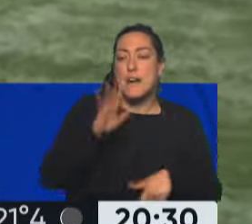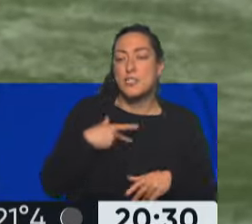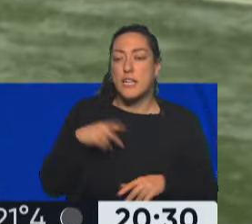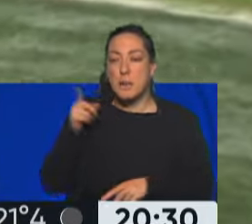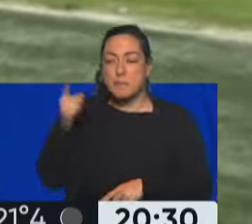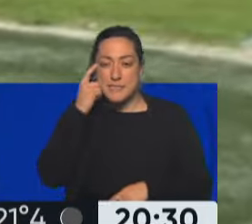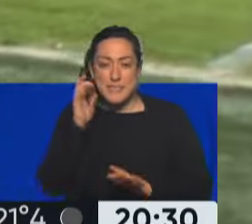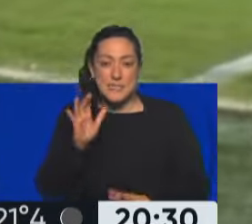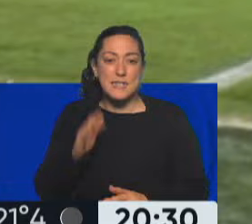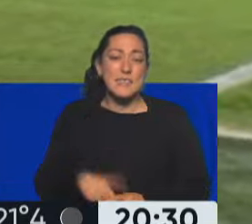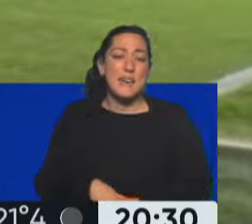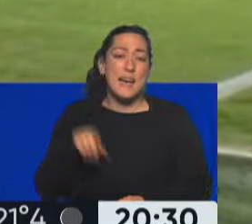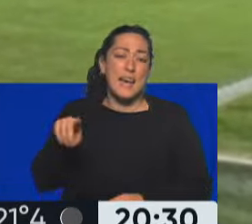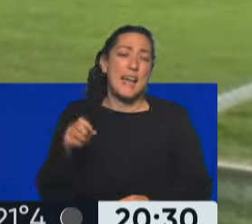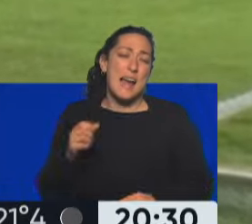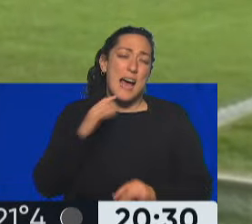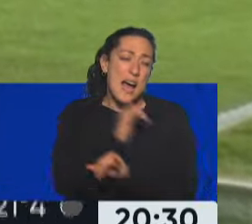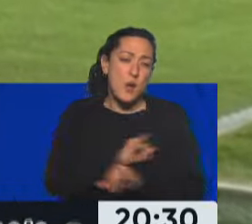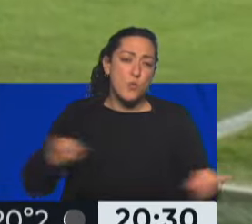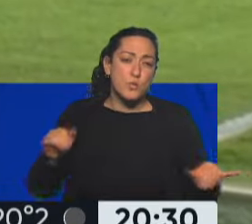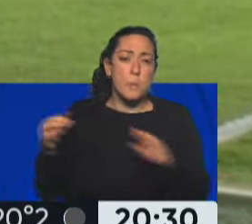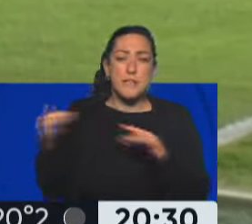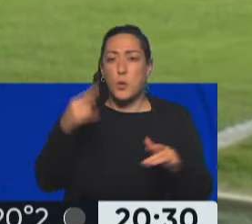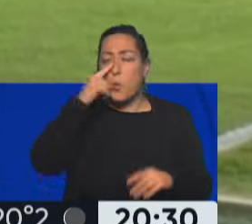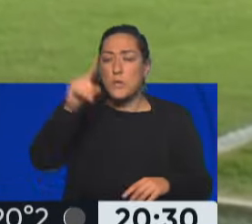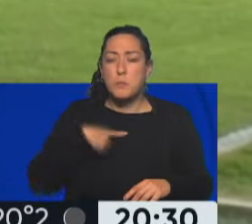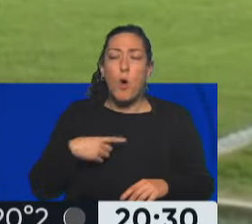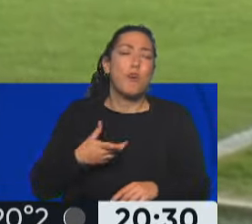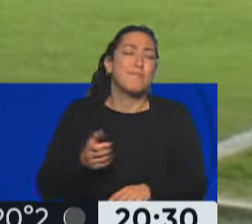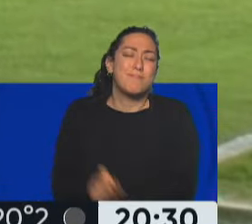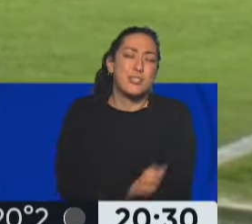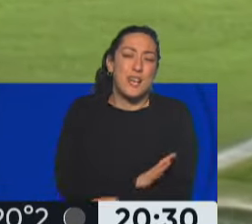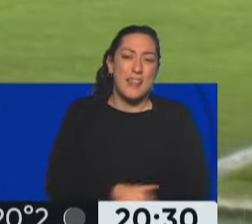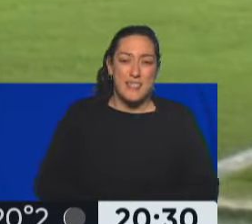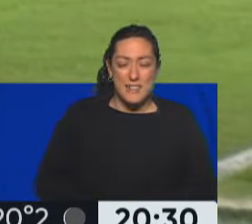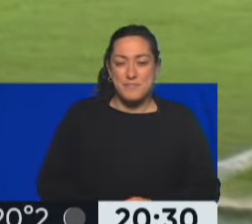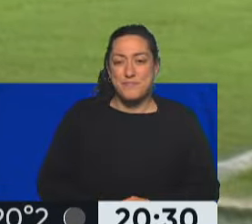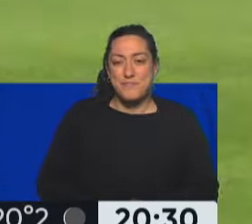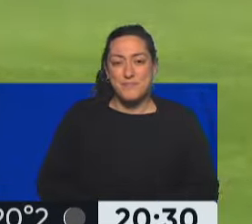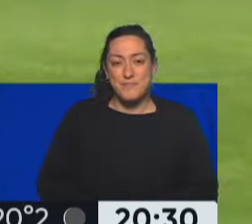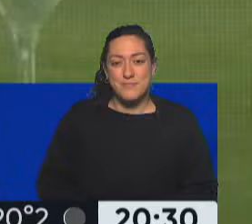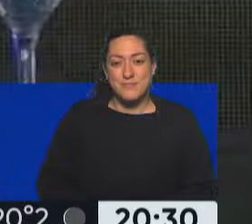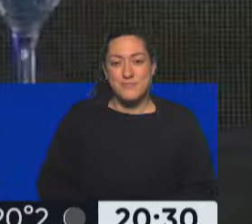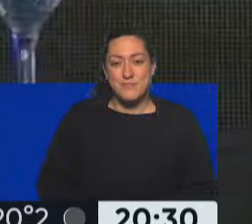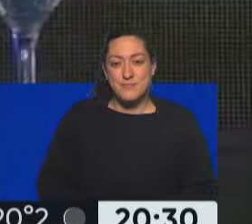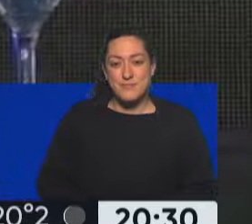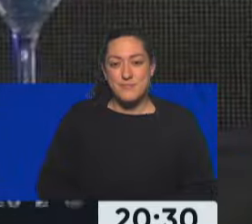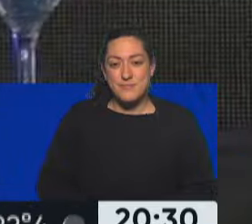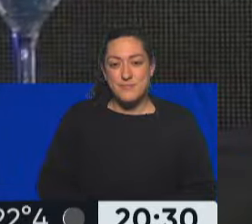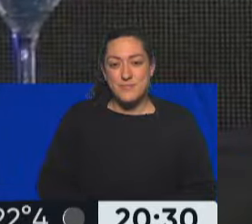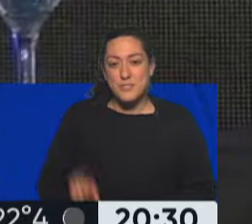el emocionante anuncio de que el viernes será su último partido con el seleccionado de Uruguay.